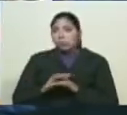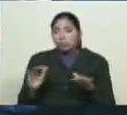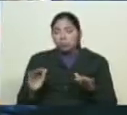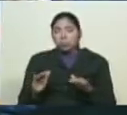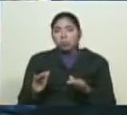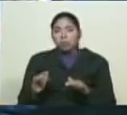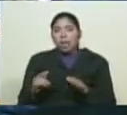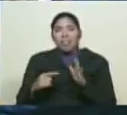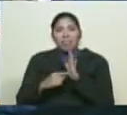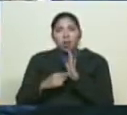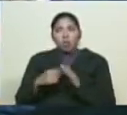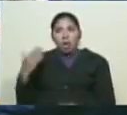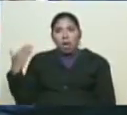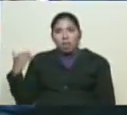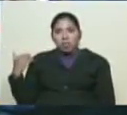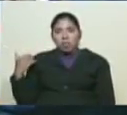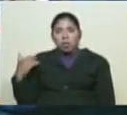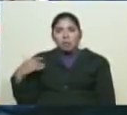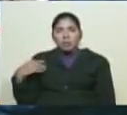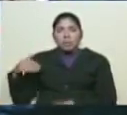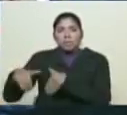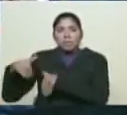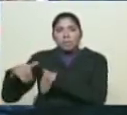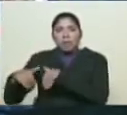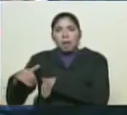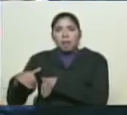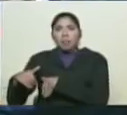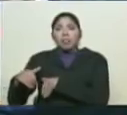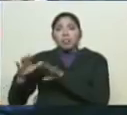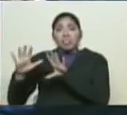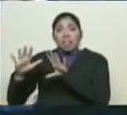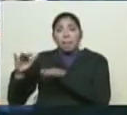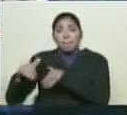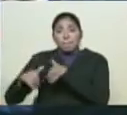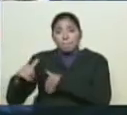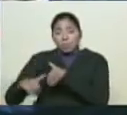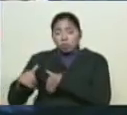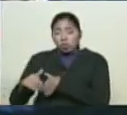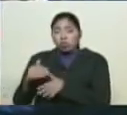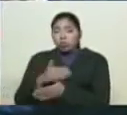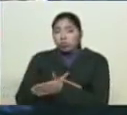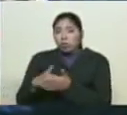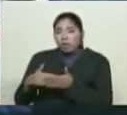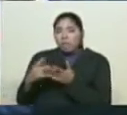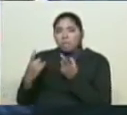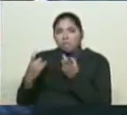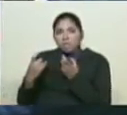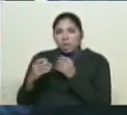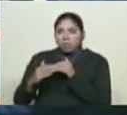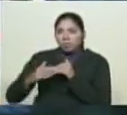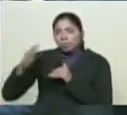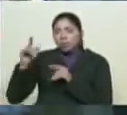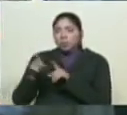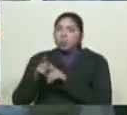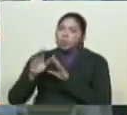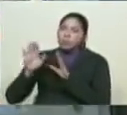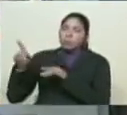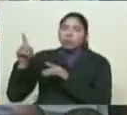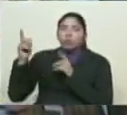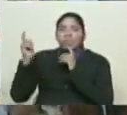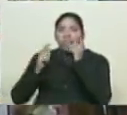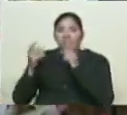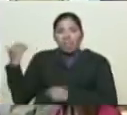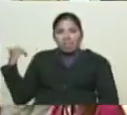Hugo Chávez de los 10 millones de votos con una poderosa maquinaria electoral para dar continuidad al proyecto